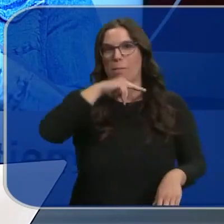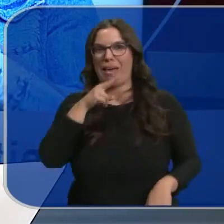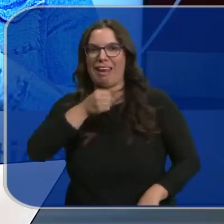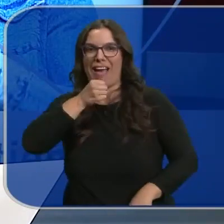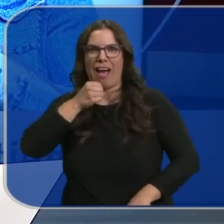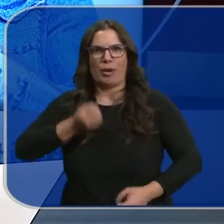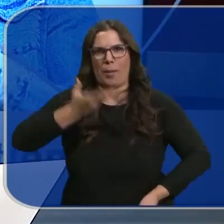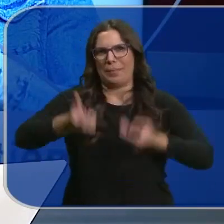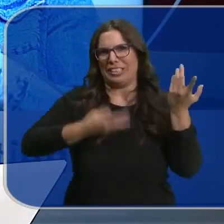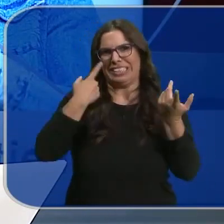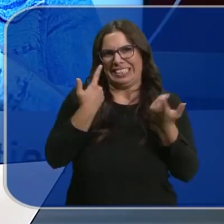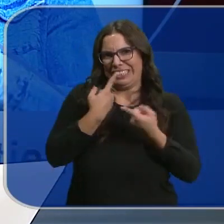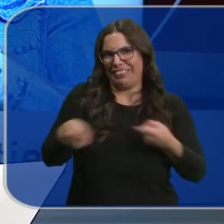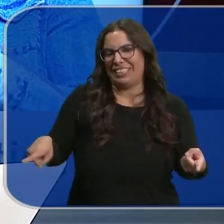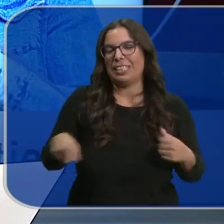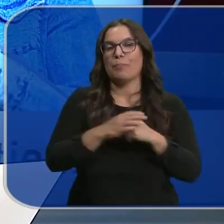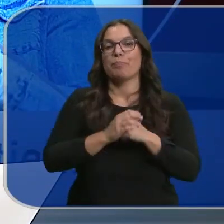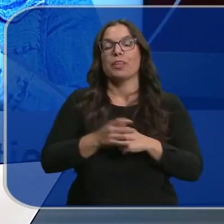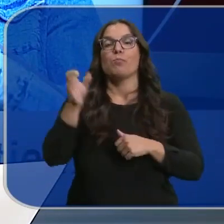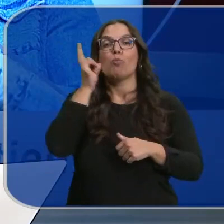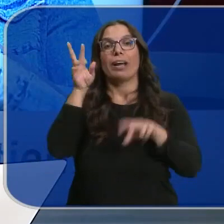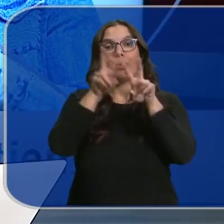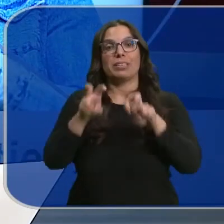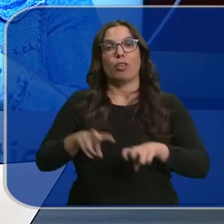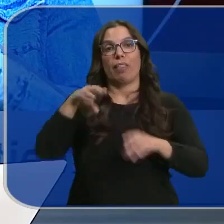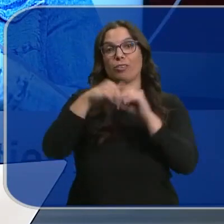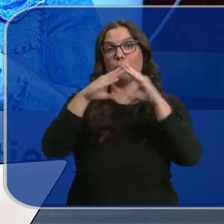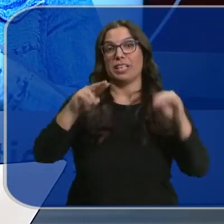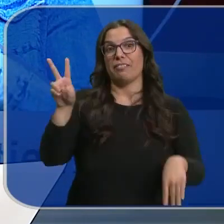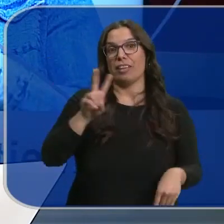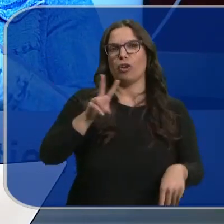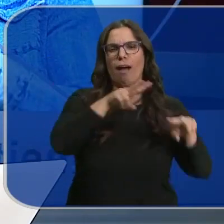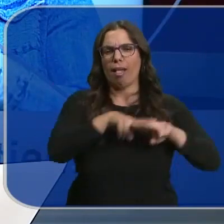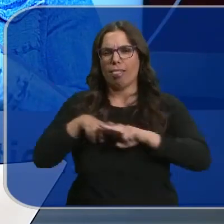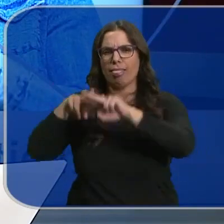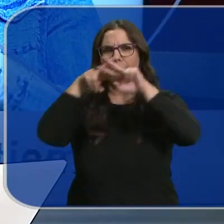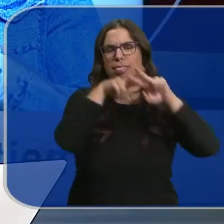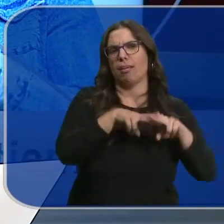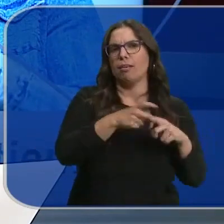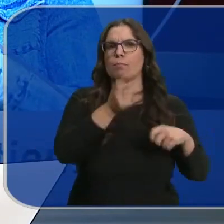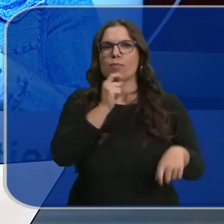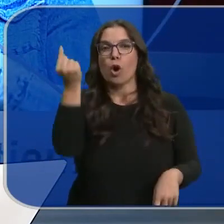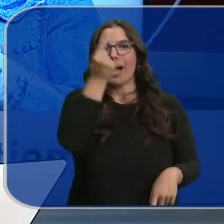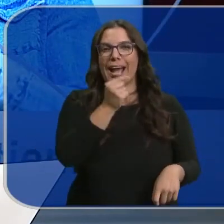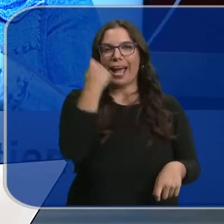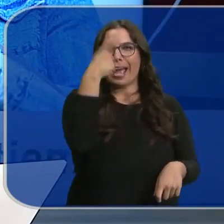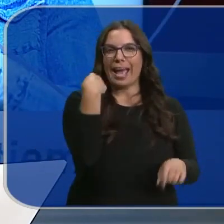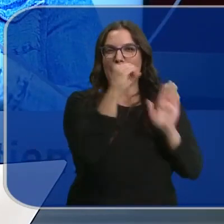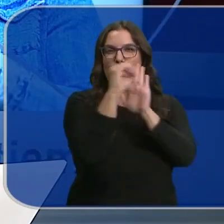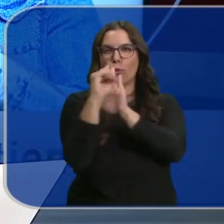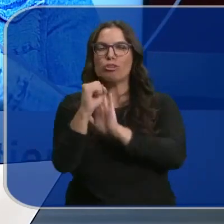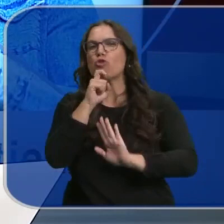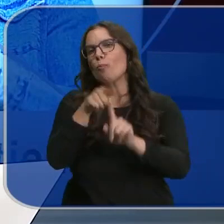se expresan de manera distinta. Una investigadora de la Universidad de Valladolid ha analizado cómo utilizamos, por ejemplo, los emojis.